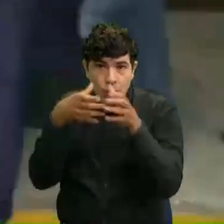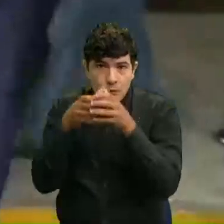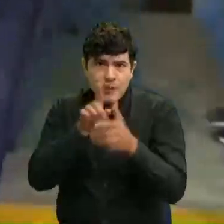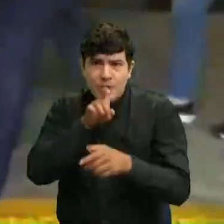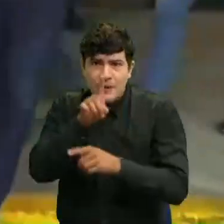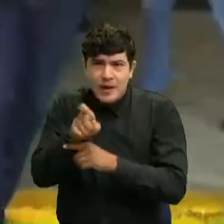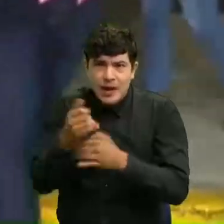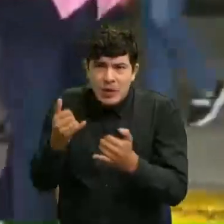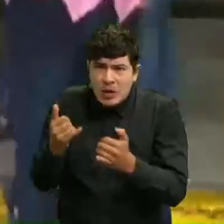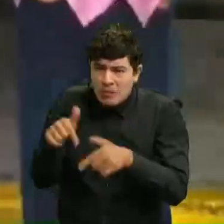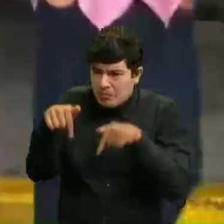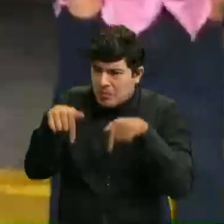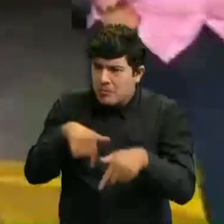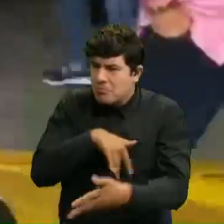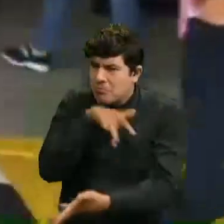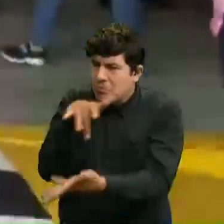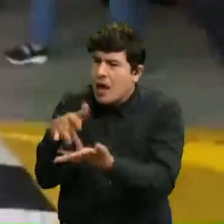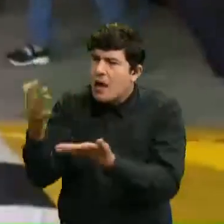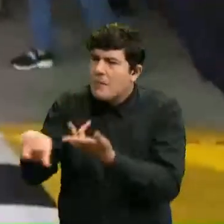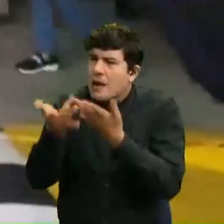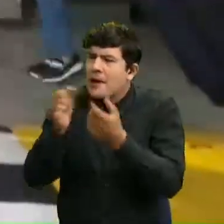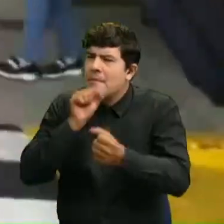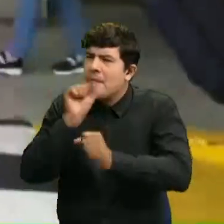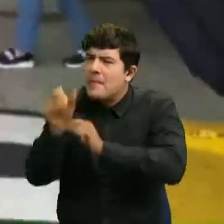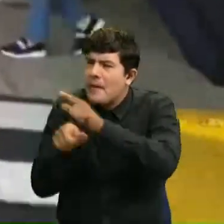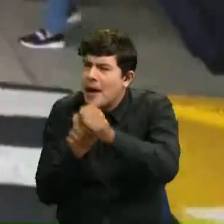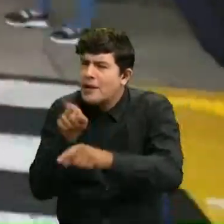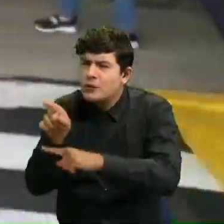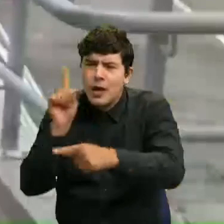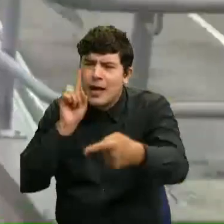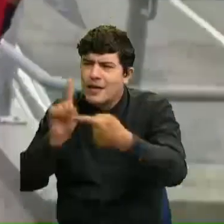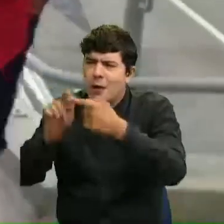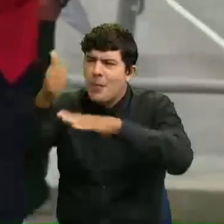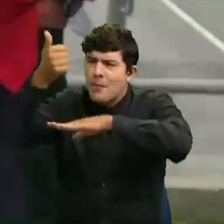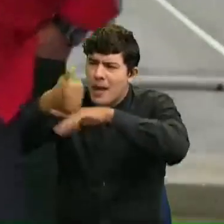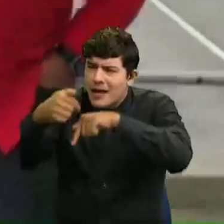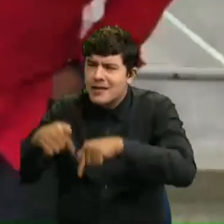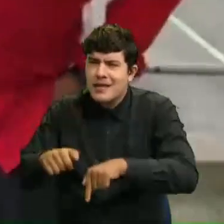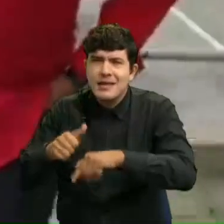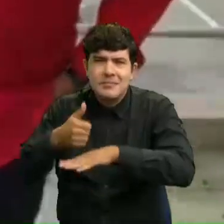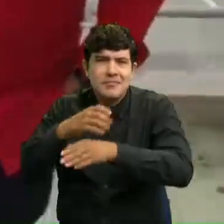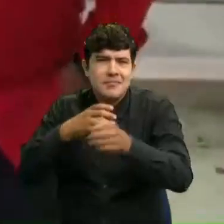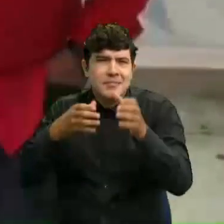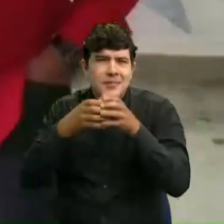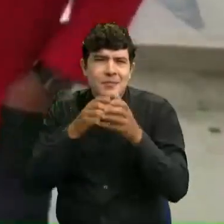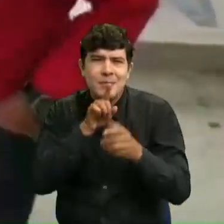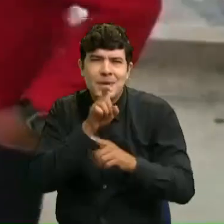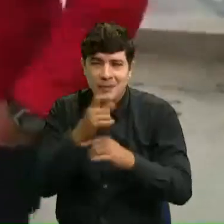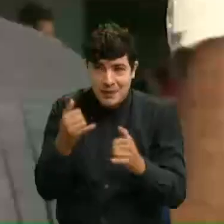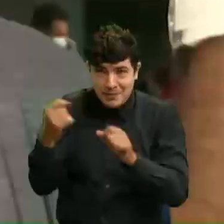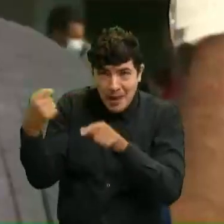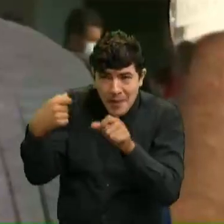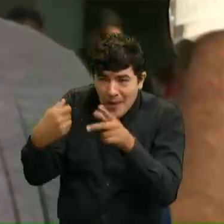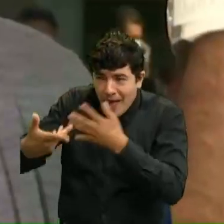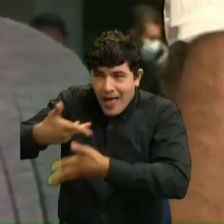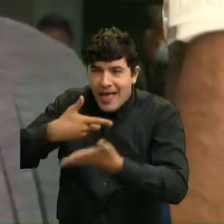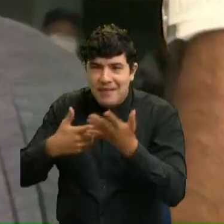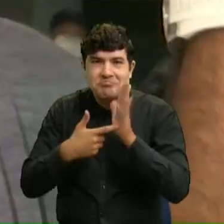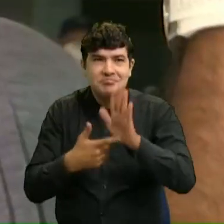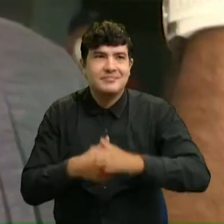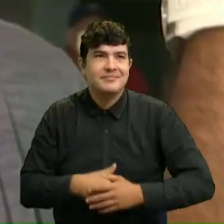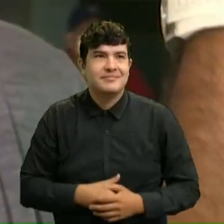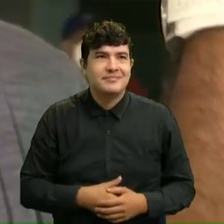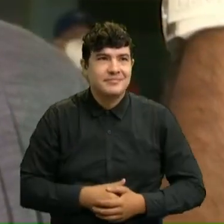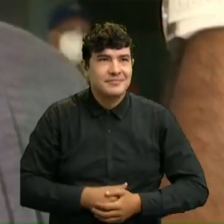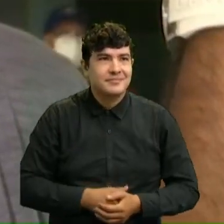impresiones y el objetivo de dirigir al conjunto Leopardo. Acá les presentamos parte de la entrevista. Hoy uno no puede decir